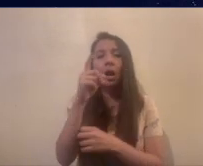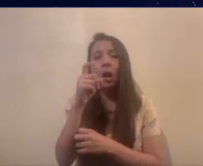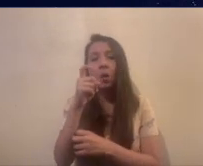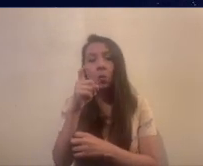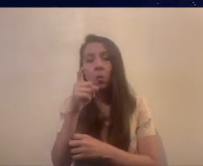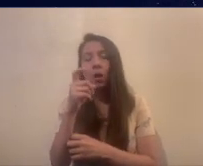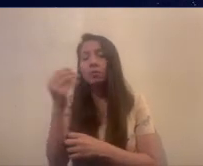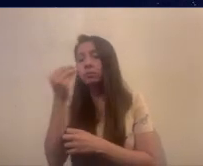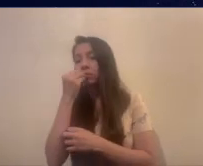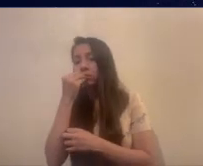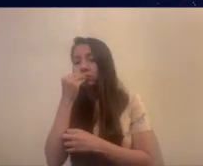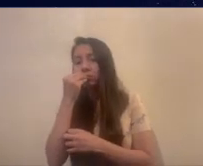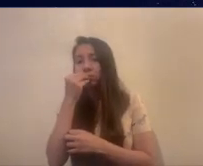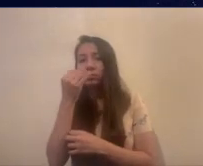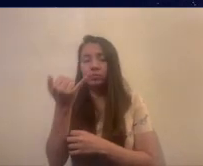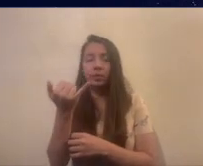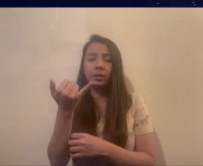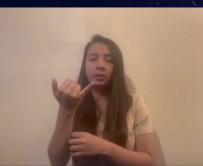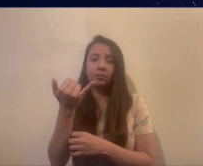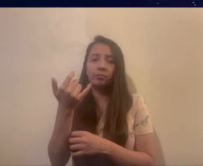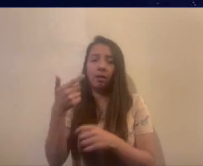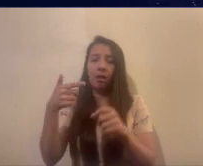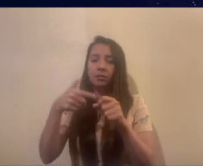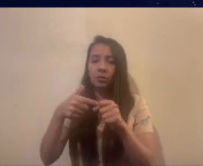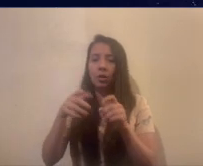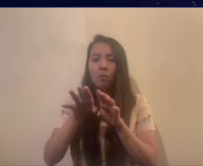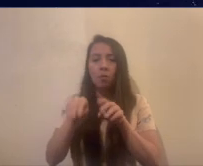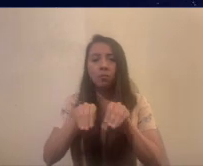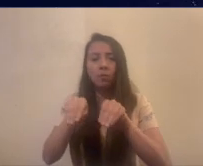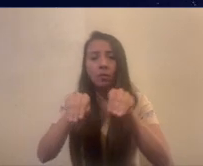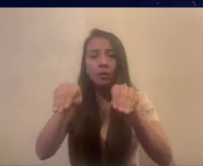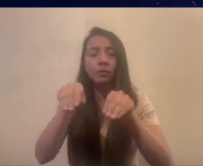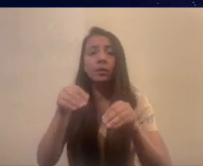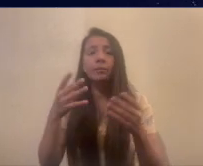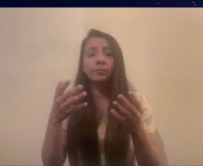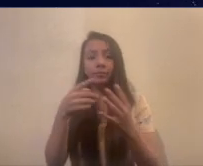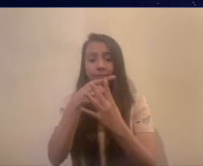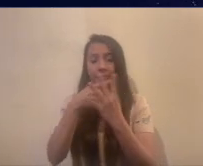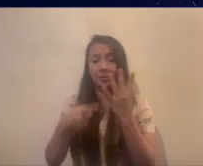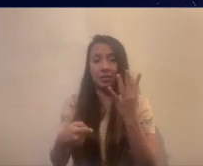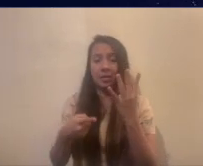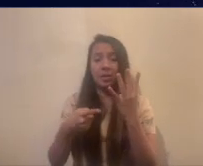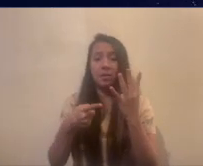alimento y combustible. De estos cuatro, las plantas